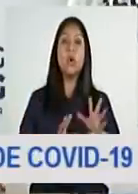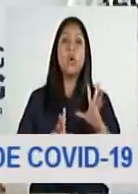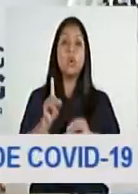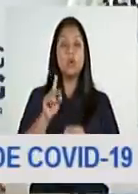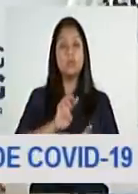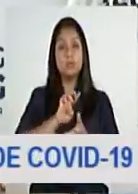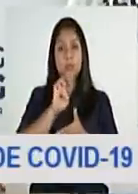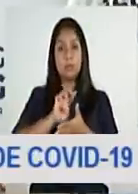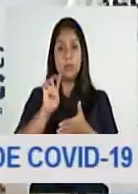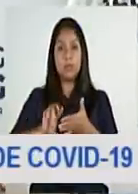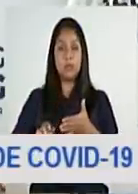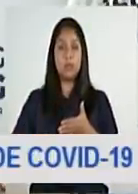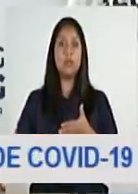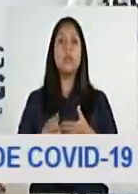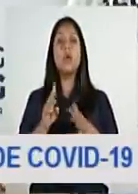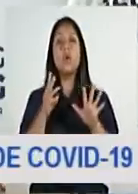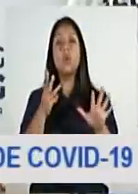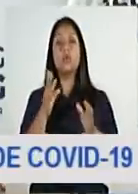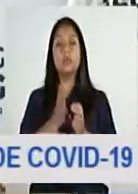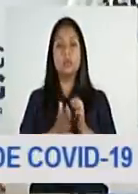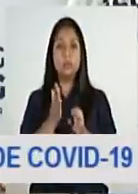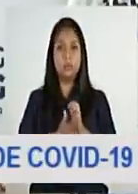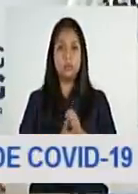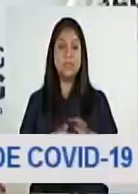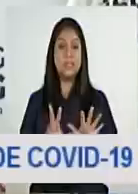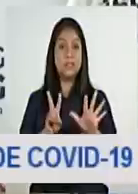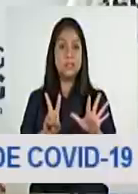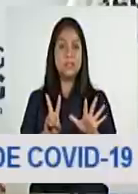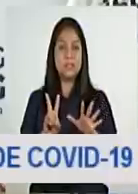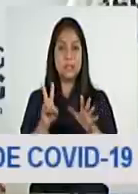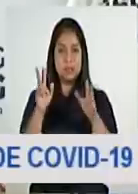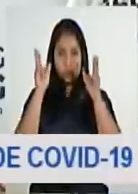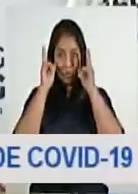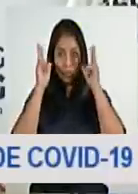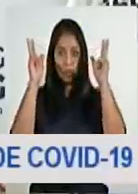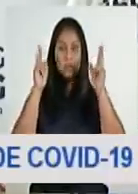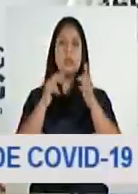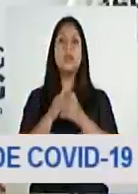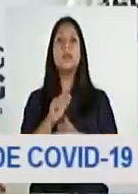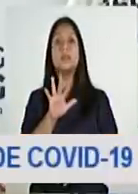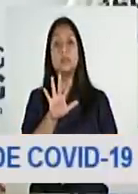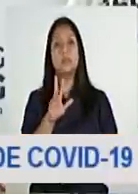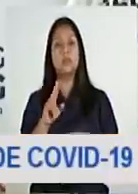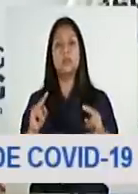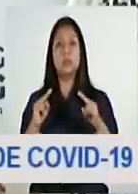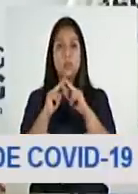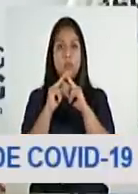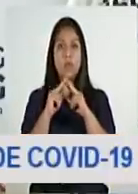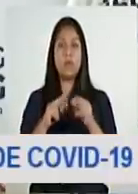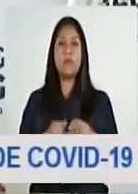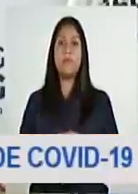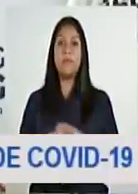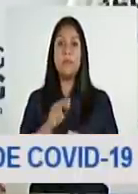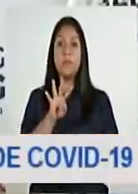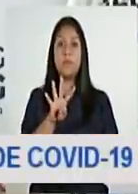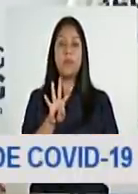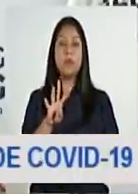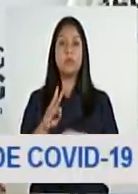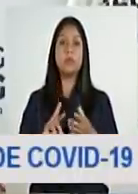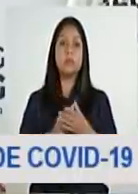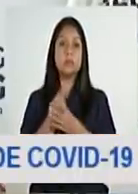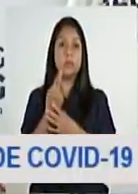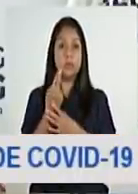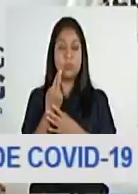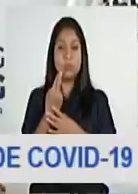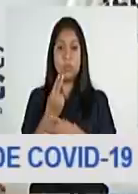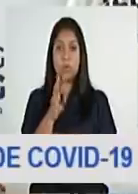en Petén, 8 en Escuintla, 7 en Suchitepéquez, 5 en Sololá, 4 en Santa